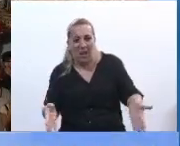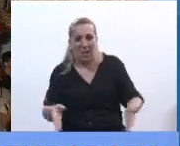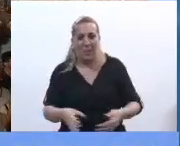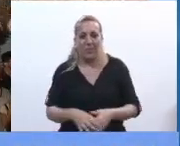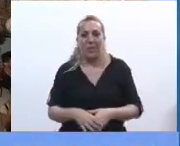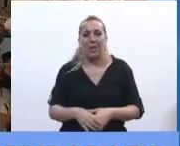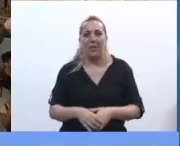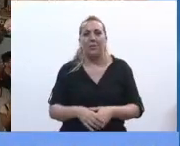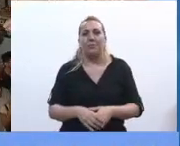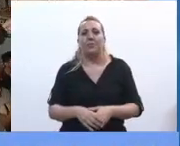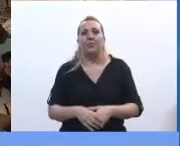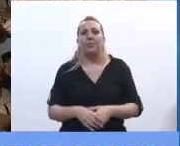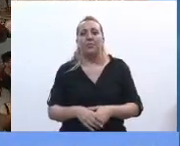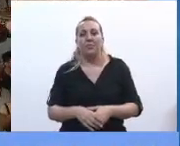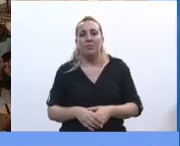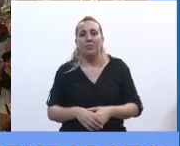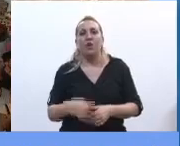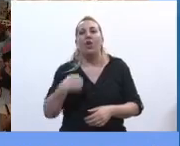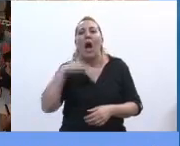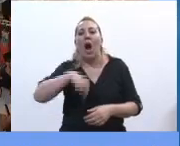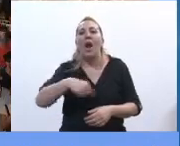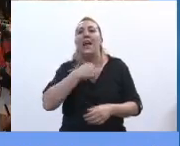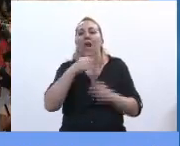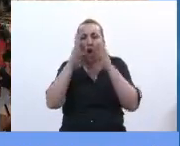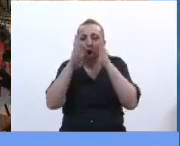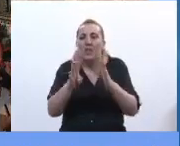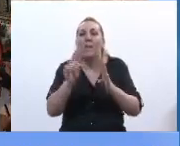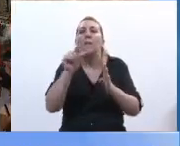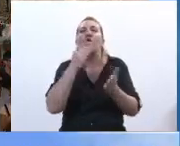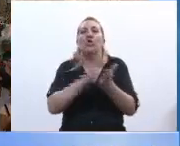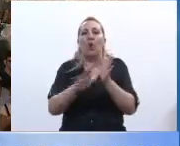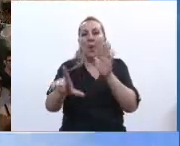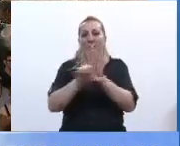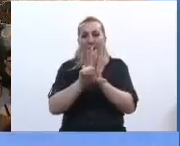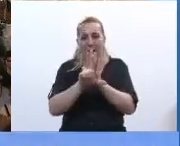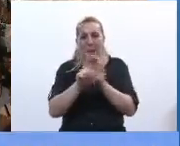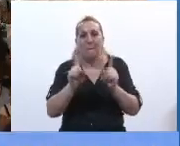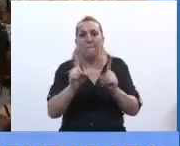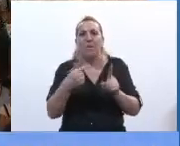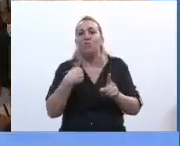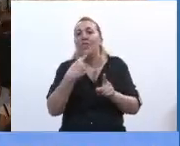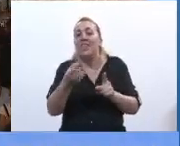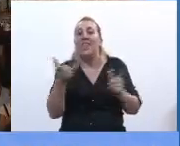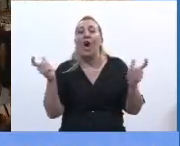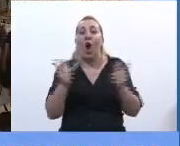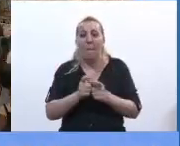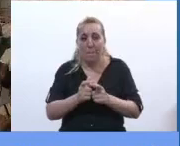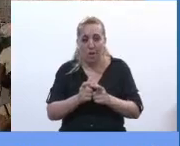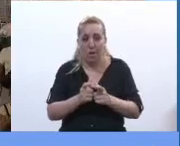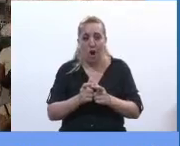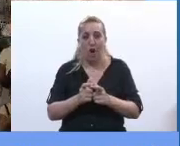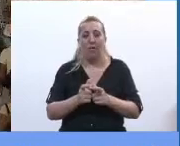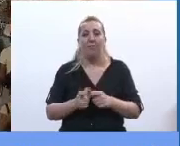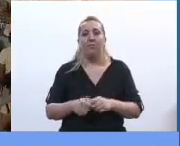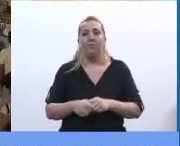y nos ahora concentrarme un poquitito en la ley como lo he dicho en la comisión y lo he